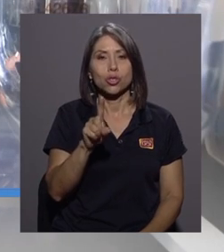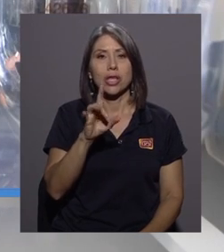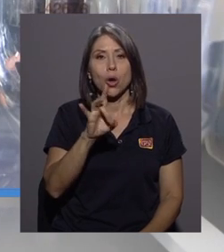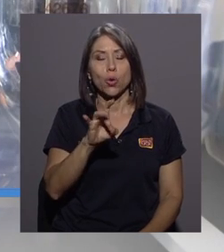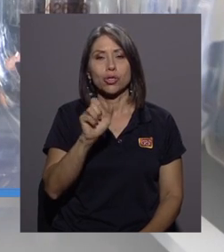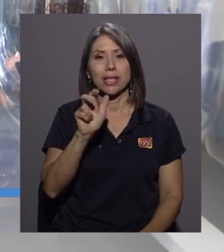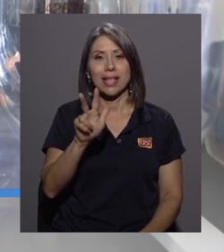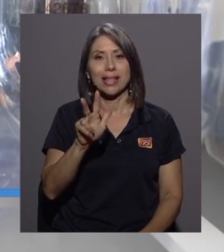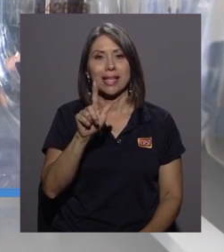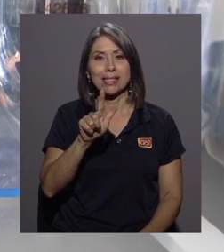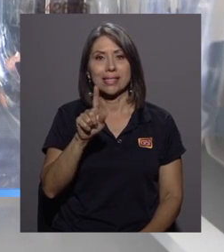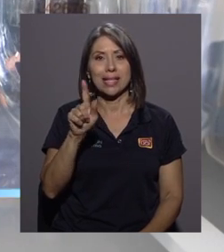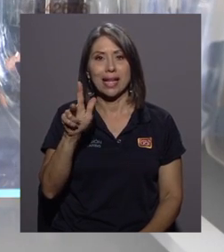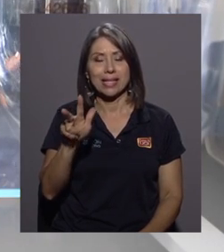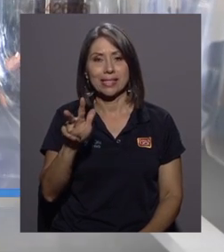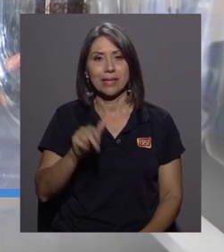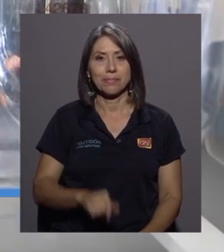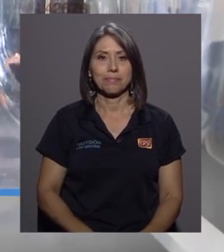2511-8313.